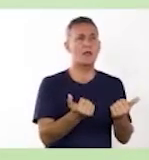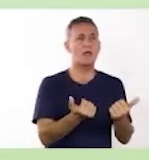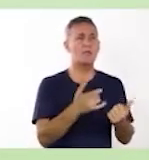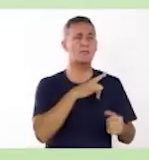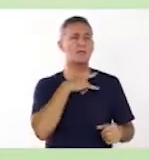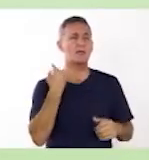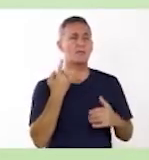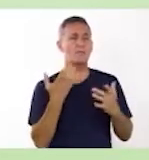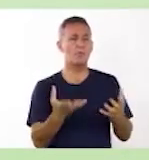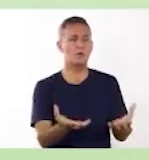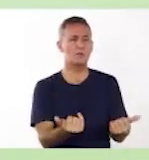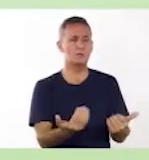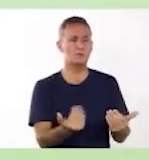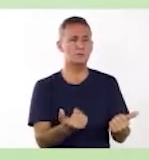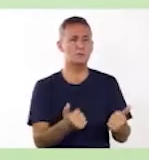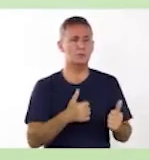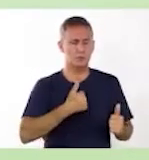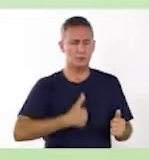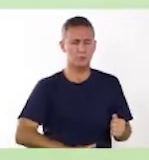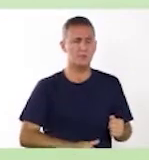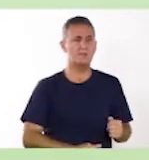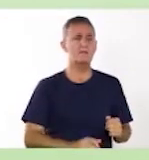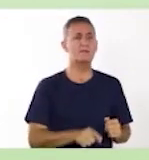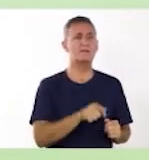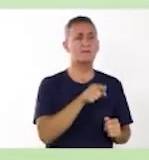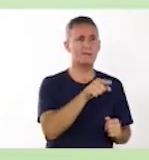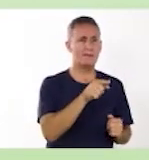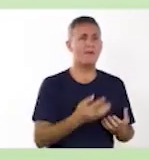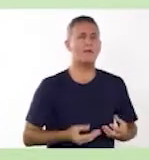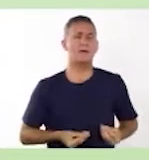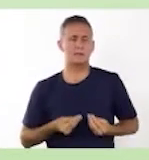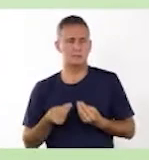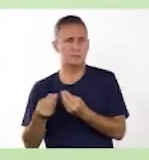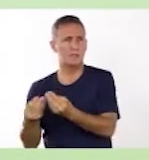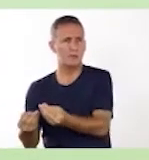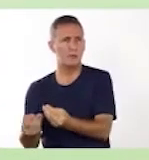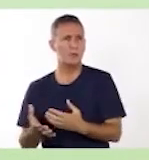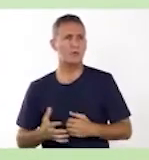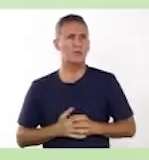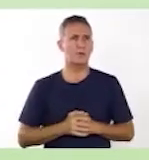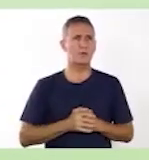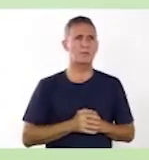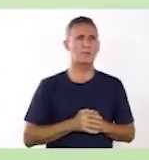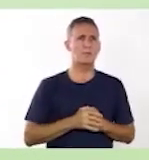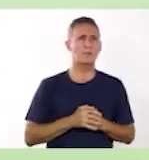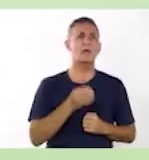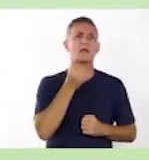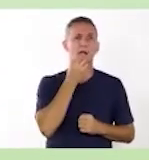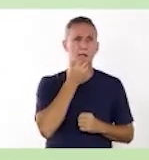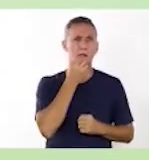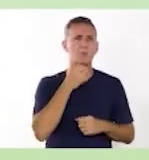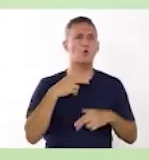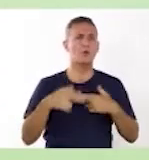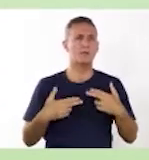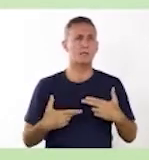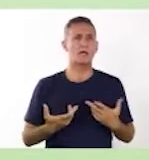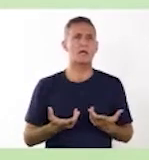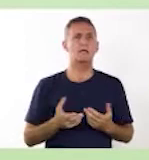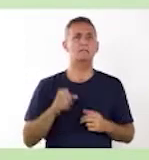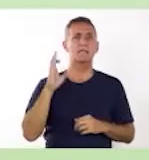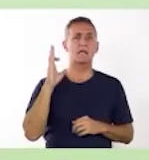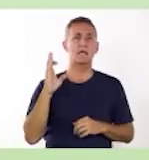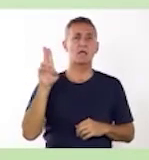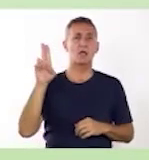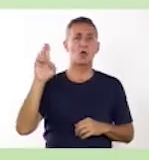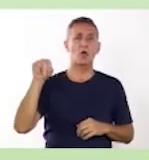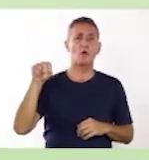el cadáver de su hijo y él le da ese cadáver de esto para que le puedan hacer los funerales,